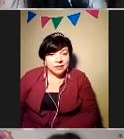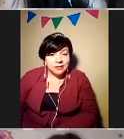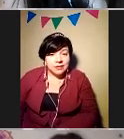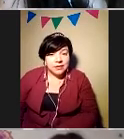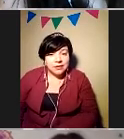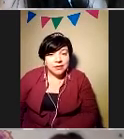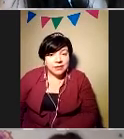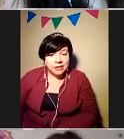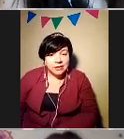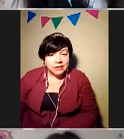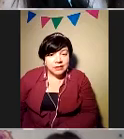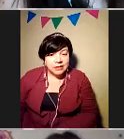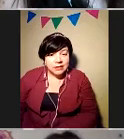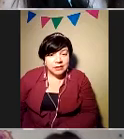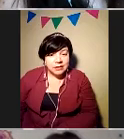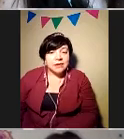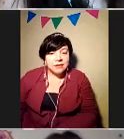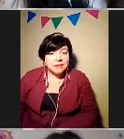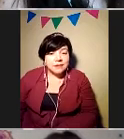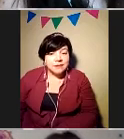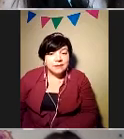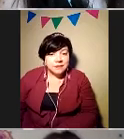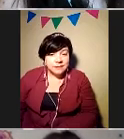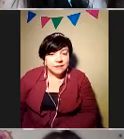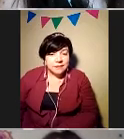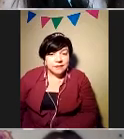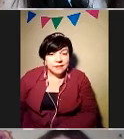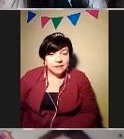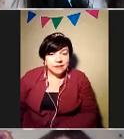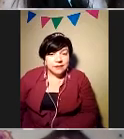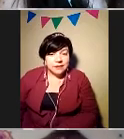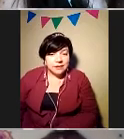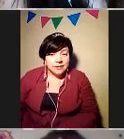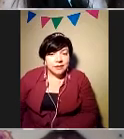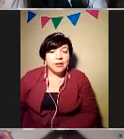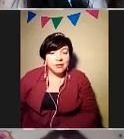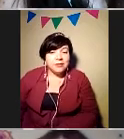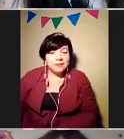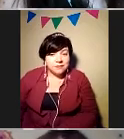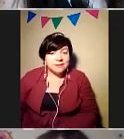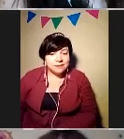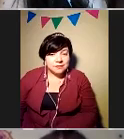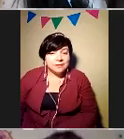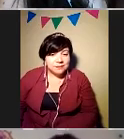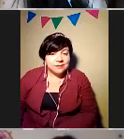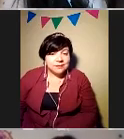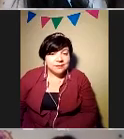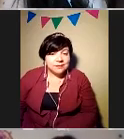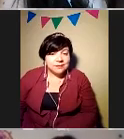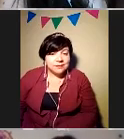y para que las mujeres pudieran los tobillos, para que el paso no fuera tan largo y se luciera bien la falda, y todo el